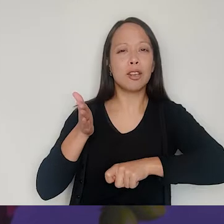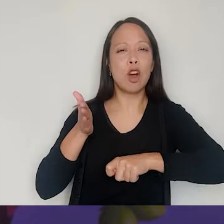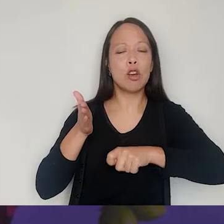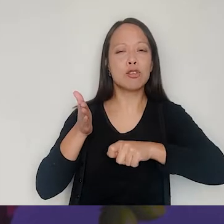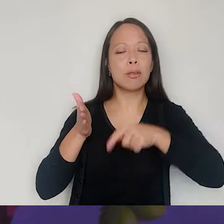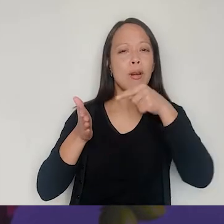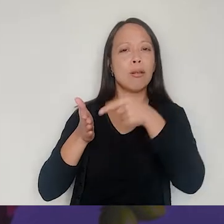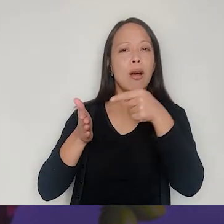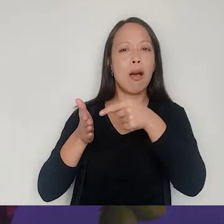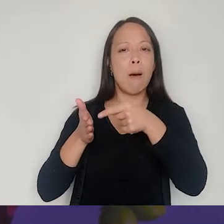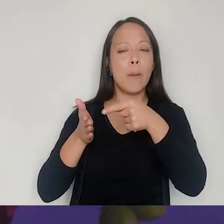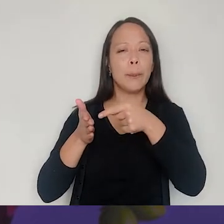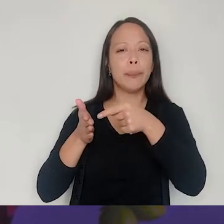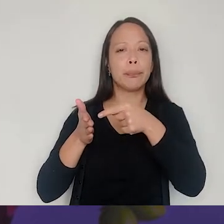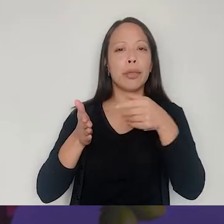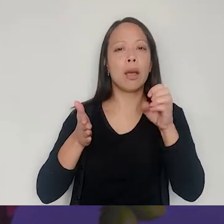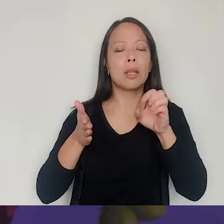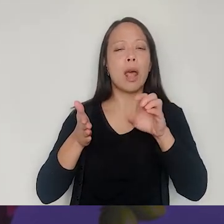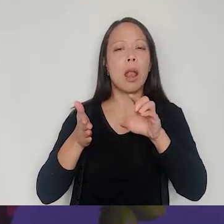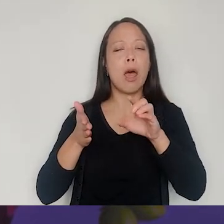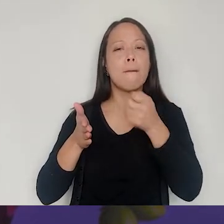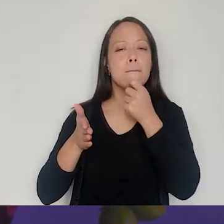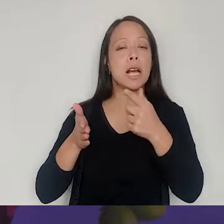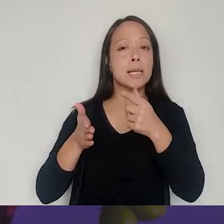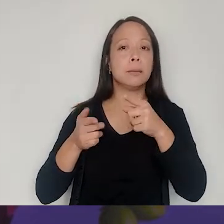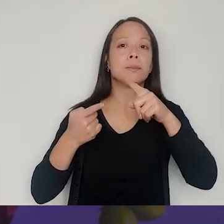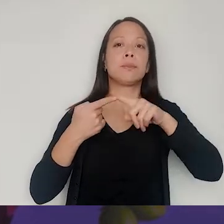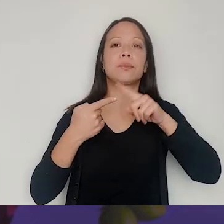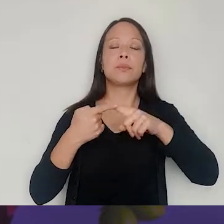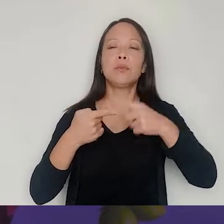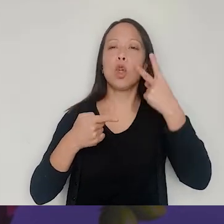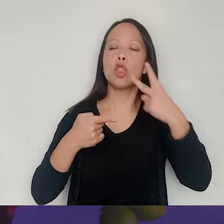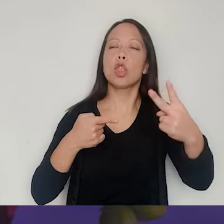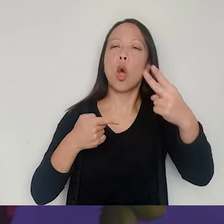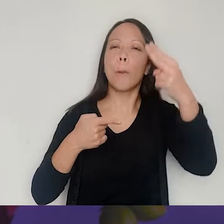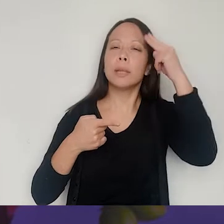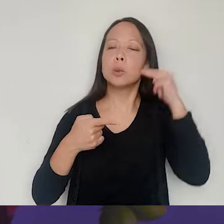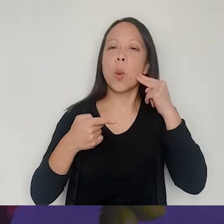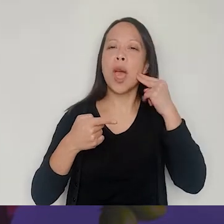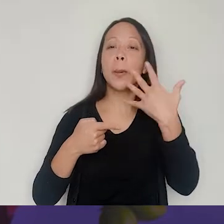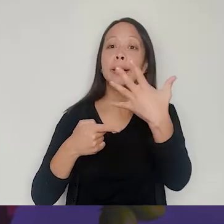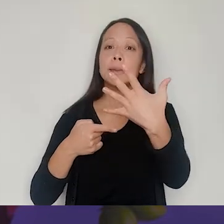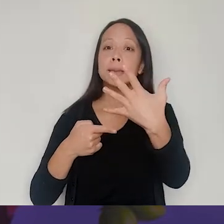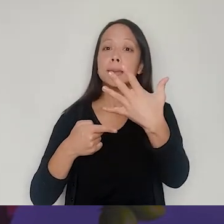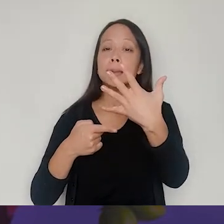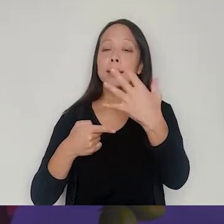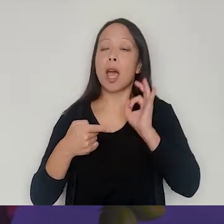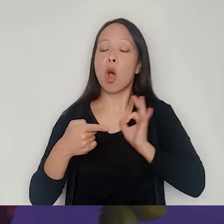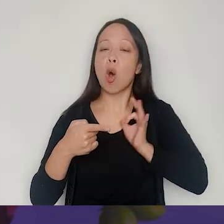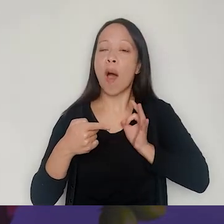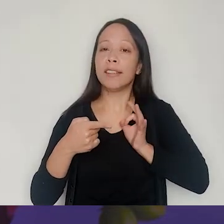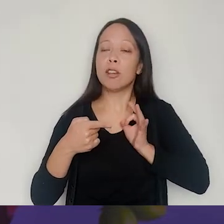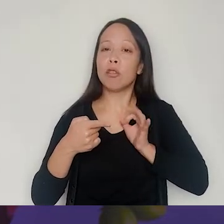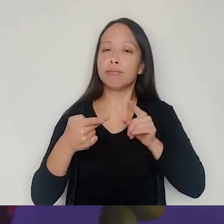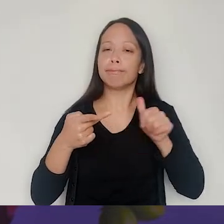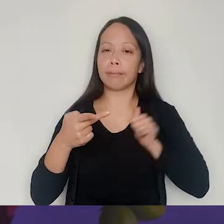2009 eran 5 años de media. Sin embargo, en el 2017 son 4 años de media.